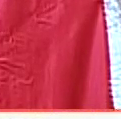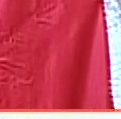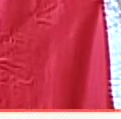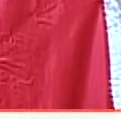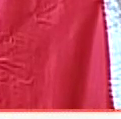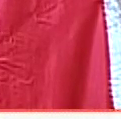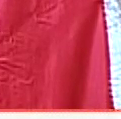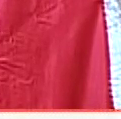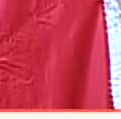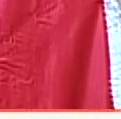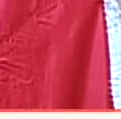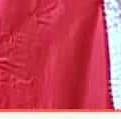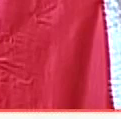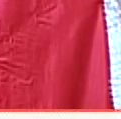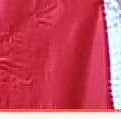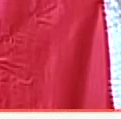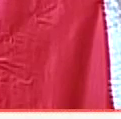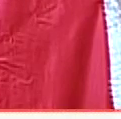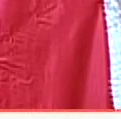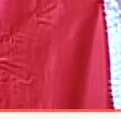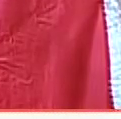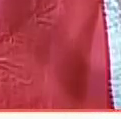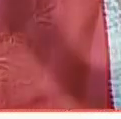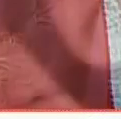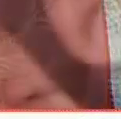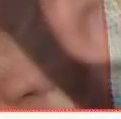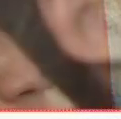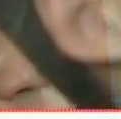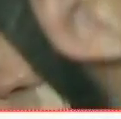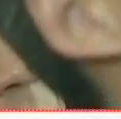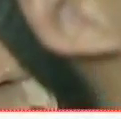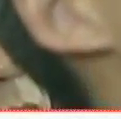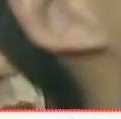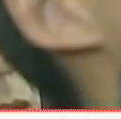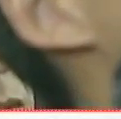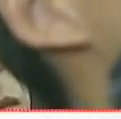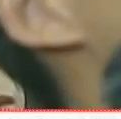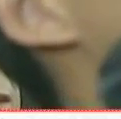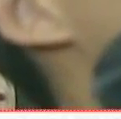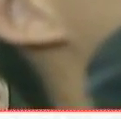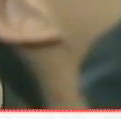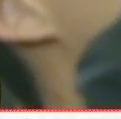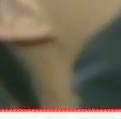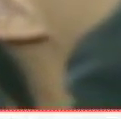prepara para celebrar una fecha histórica para la humanidad.